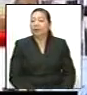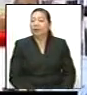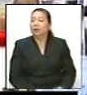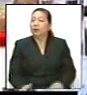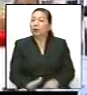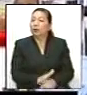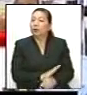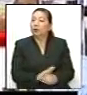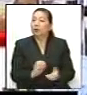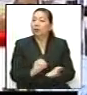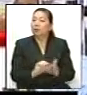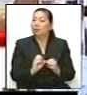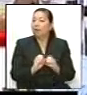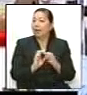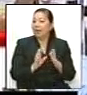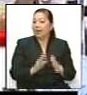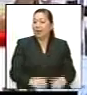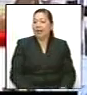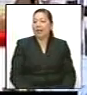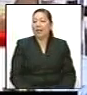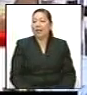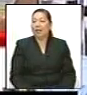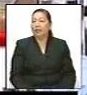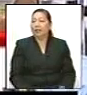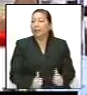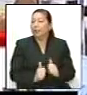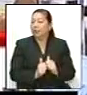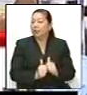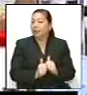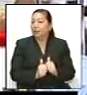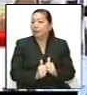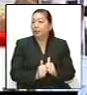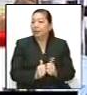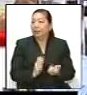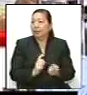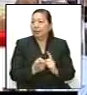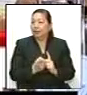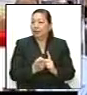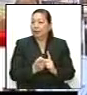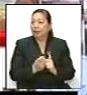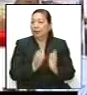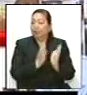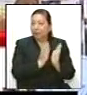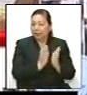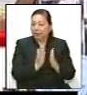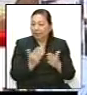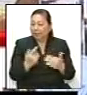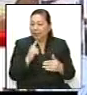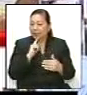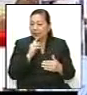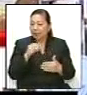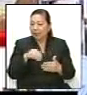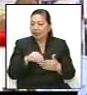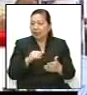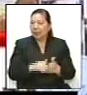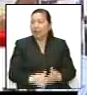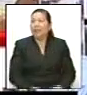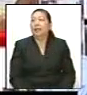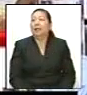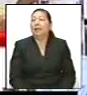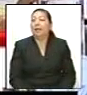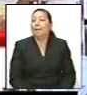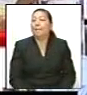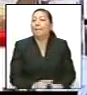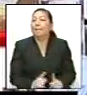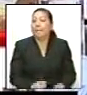sumamente claro, y si a eso le acompañamos una corrección en el clasificador que ya está en la decisión que